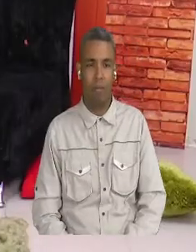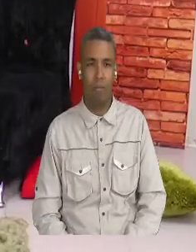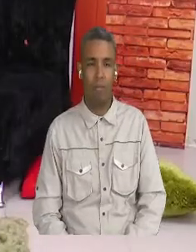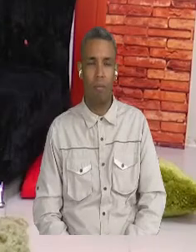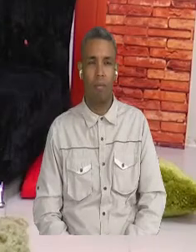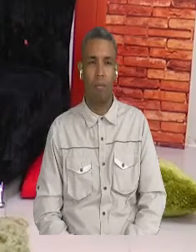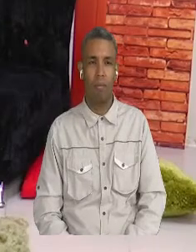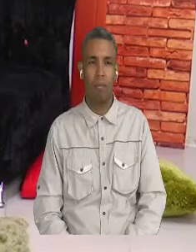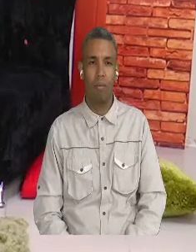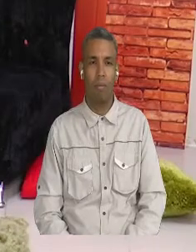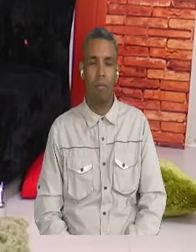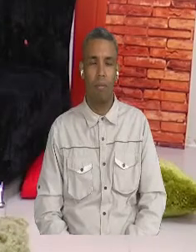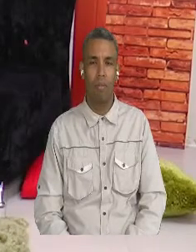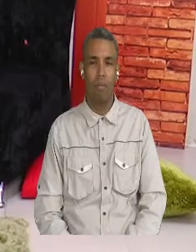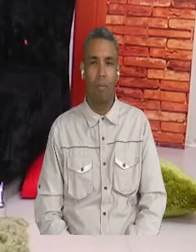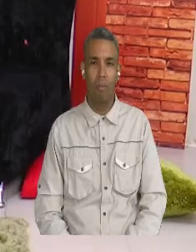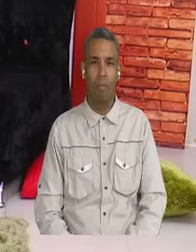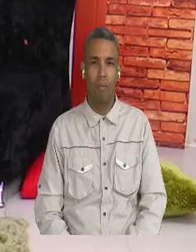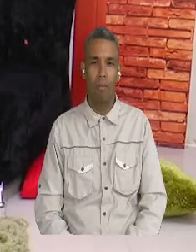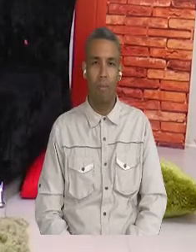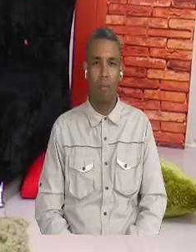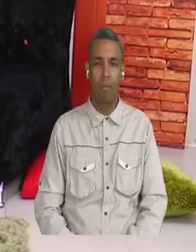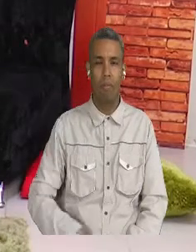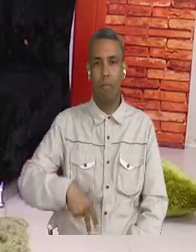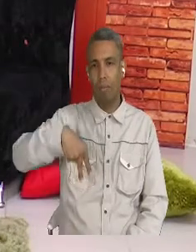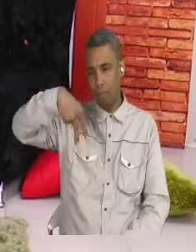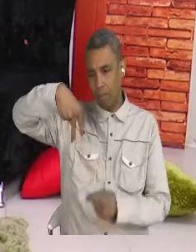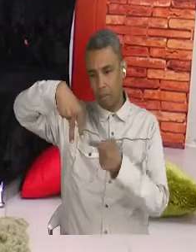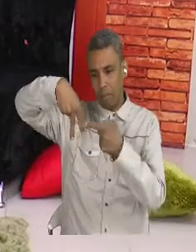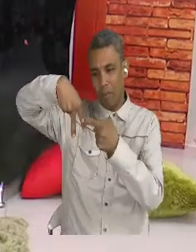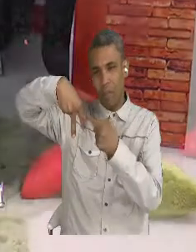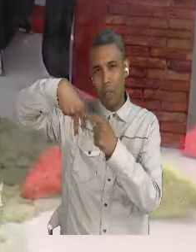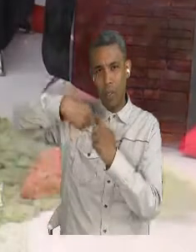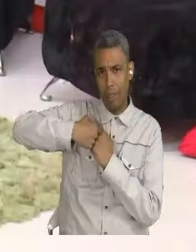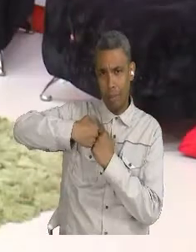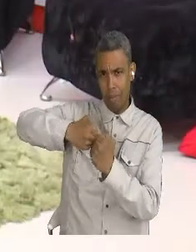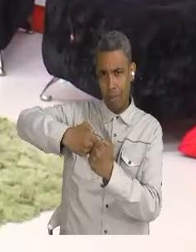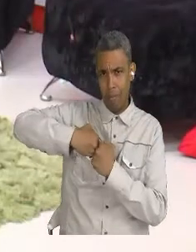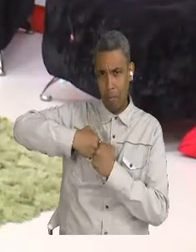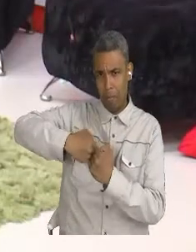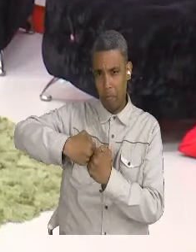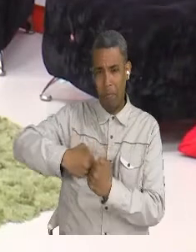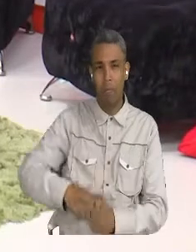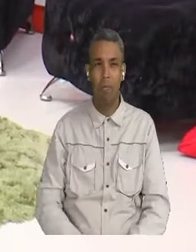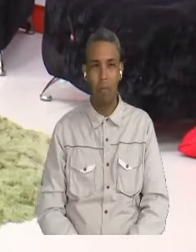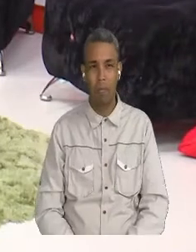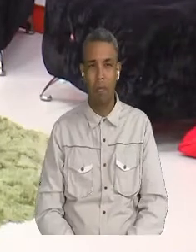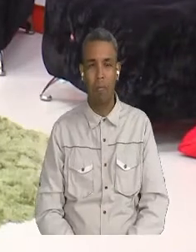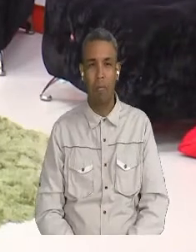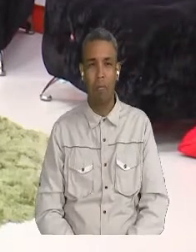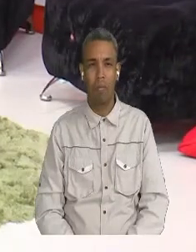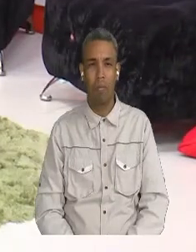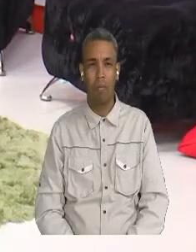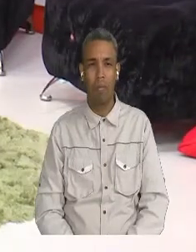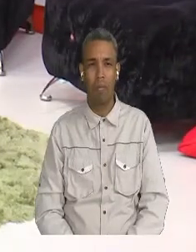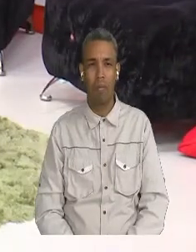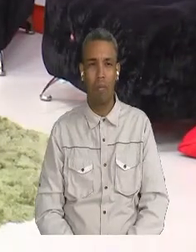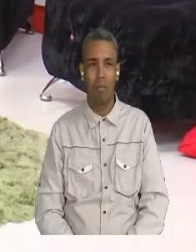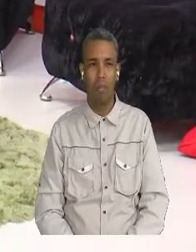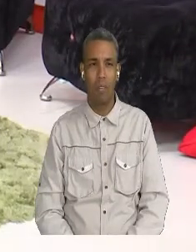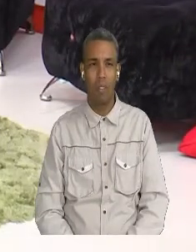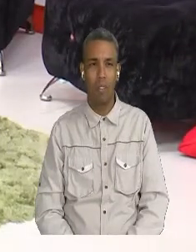pedir que levante las rodillas y ya que la haga en punta de pies, ¿sí? Bueno, como que ahora es mujer, pues prácticamente le vamos a pedir que la haga hasta